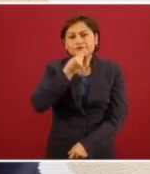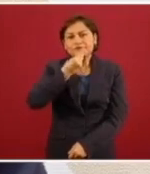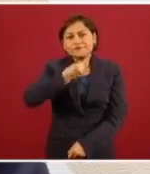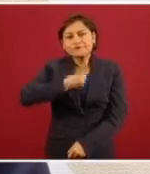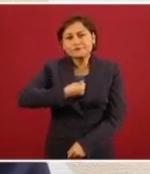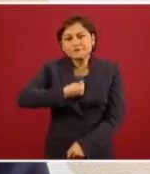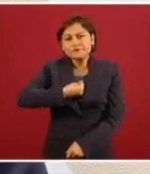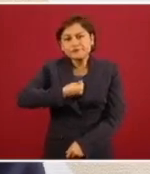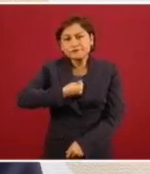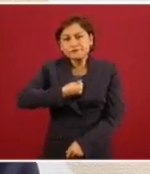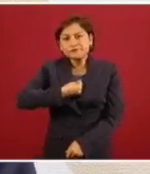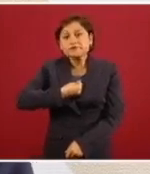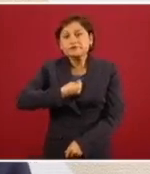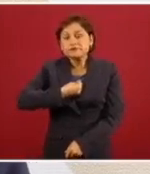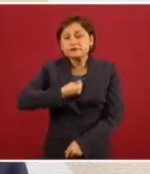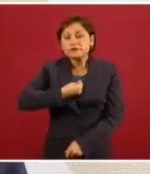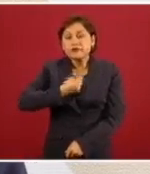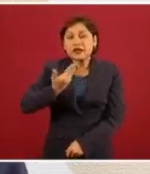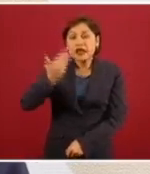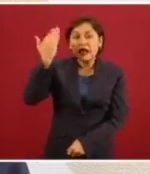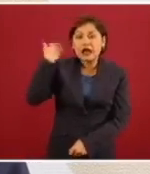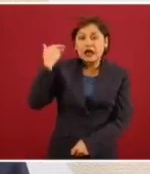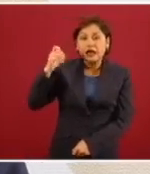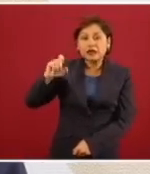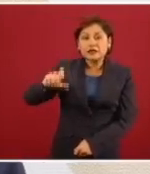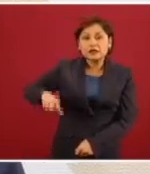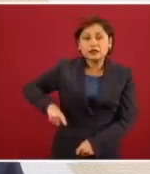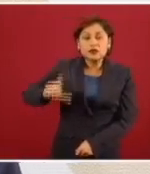realismo económico,